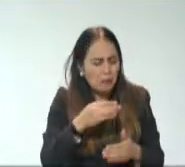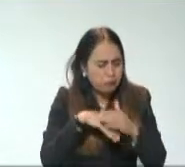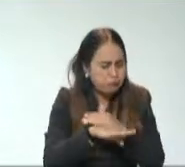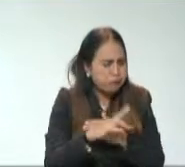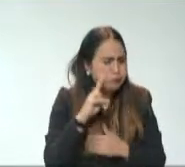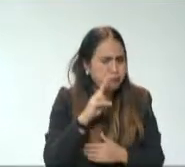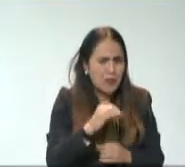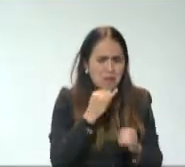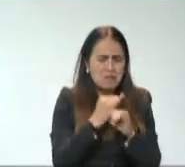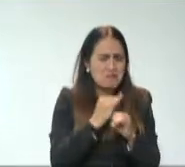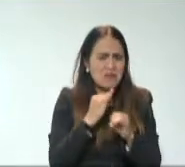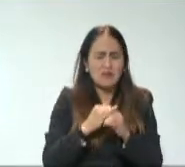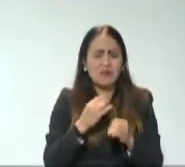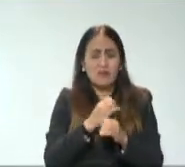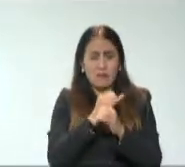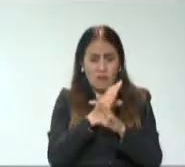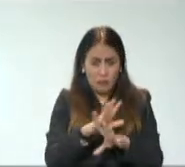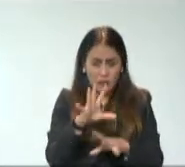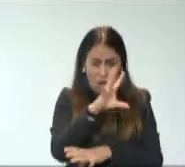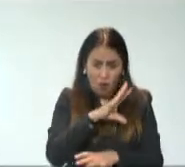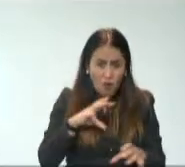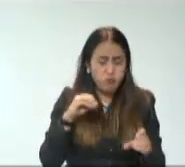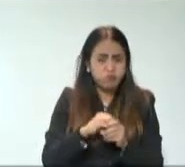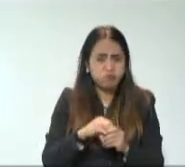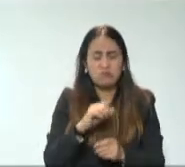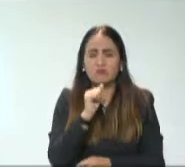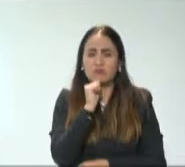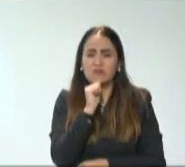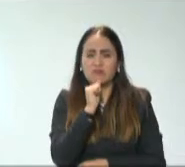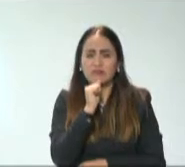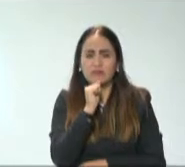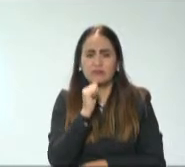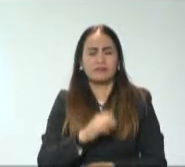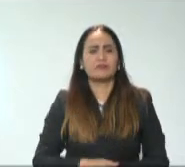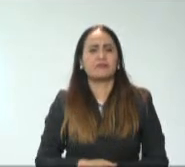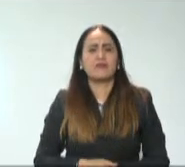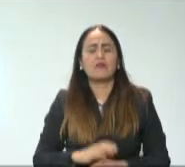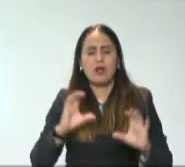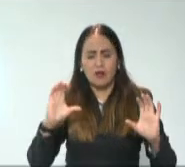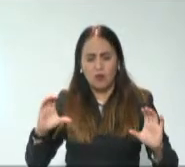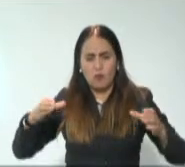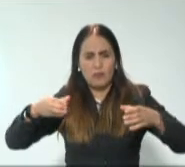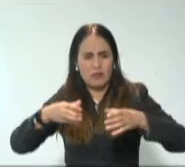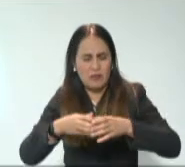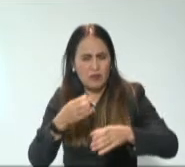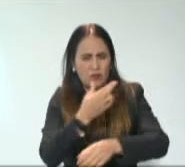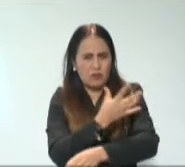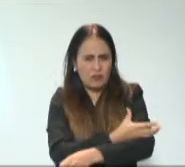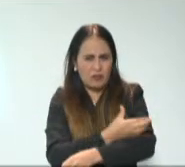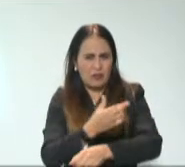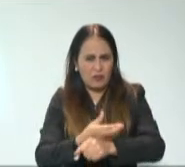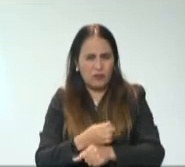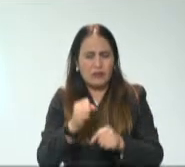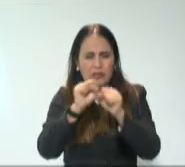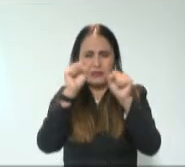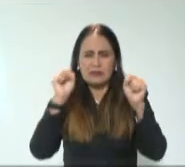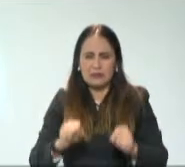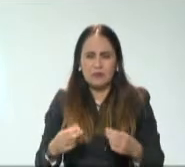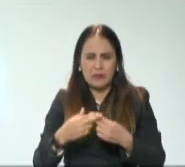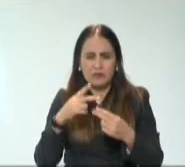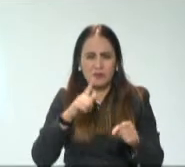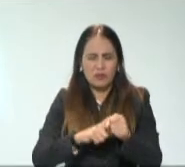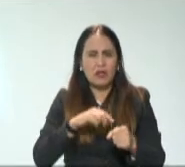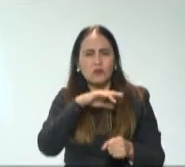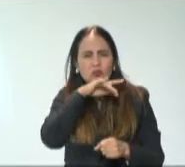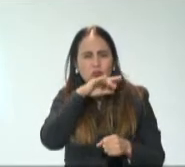todo completo entonces eh A través también del comité coordinador del Sistema Nacional anticorrupción tiene que